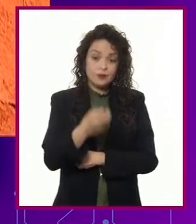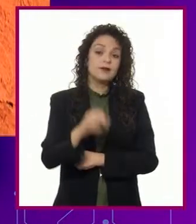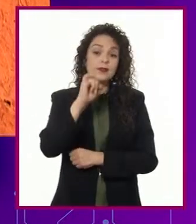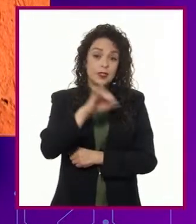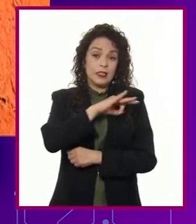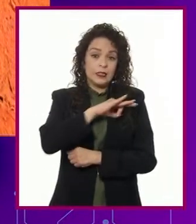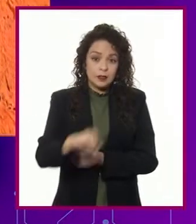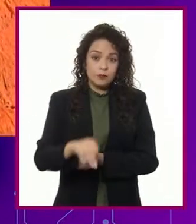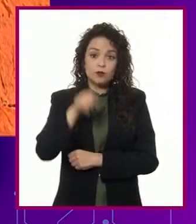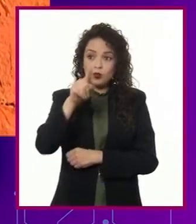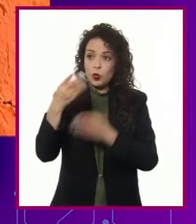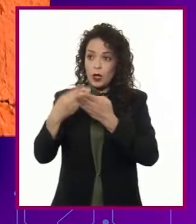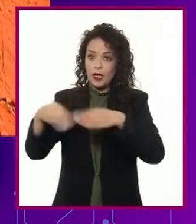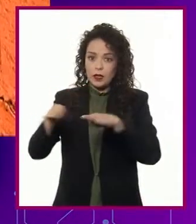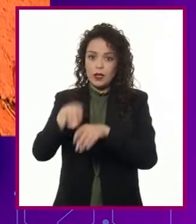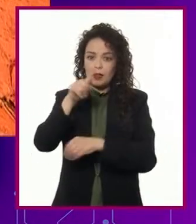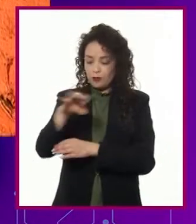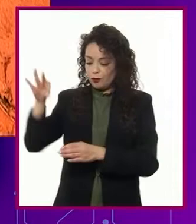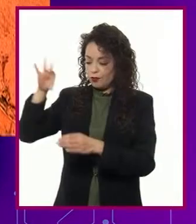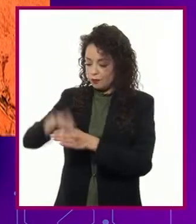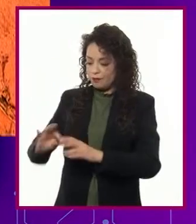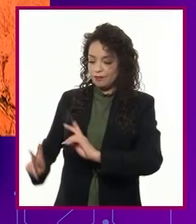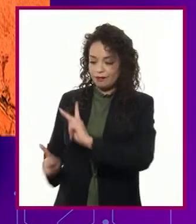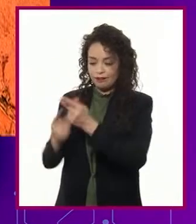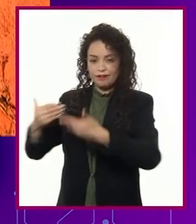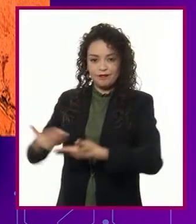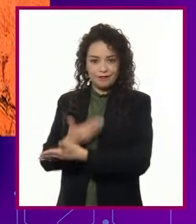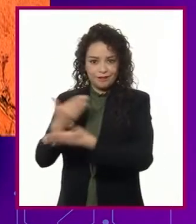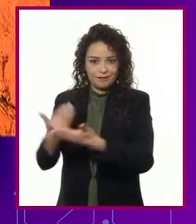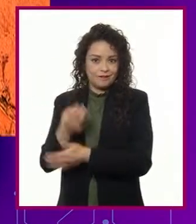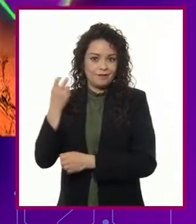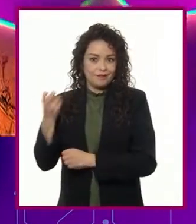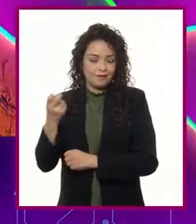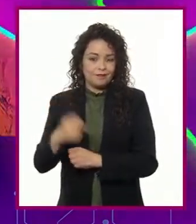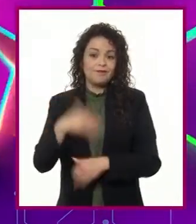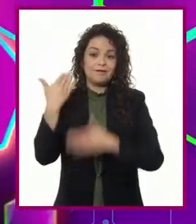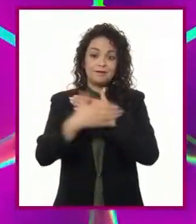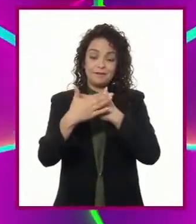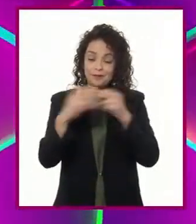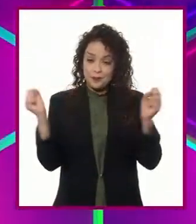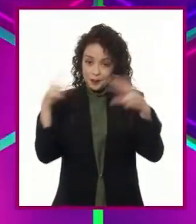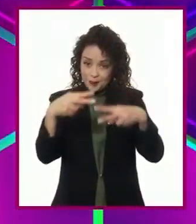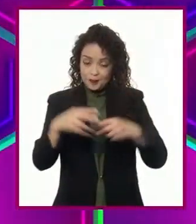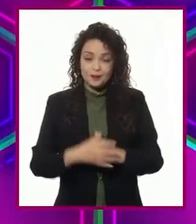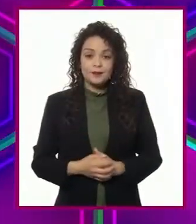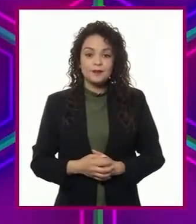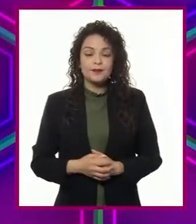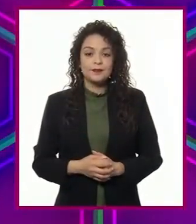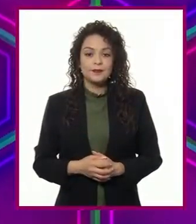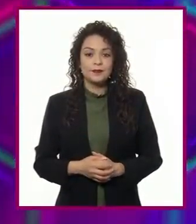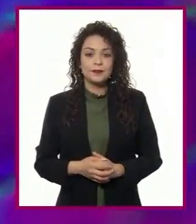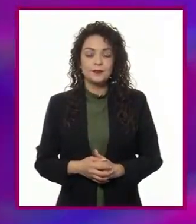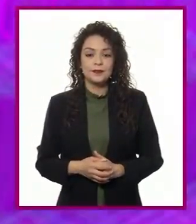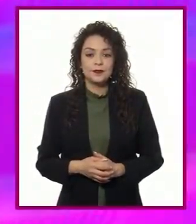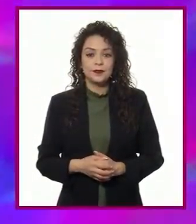en sus hogares algunas de estas especies. Hasta la próxima.